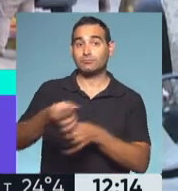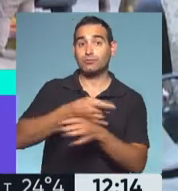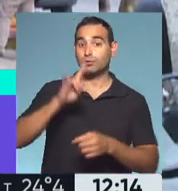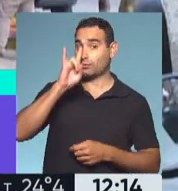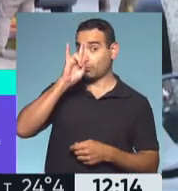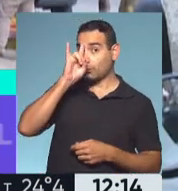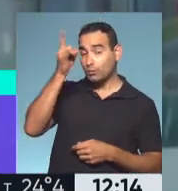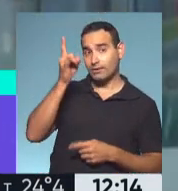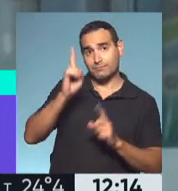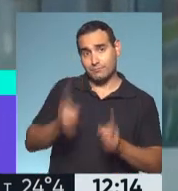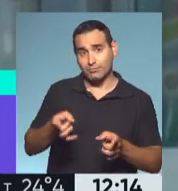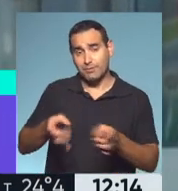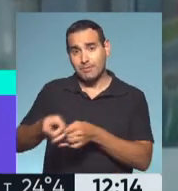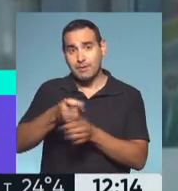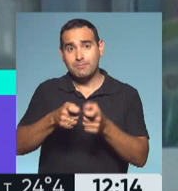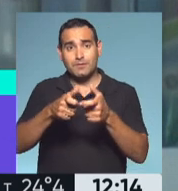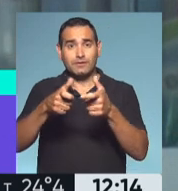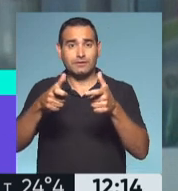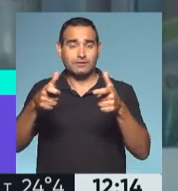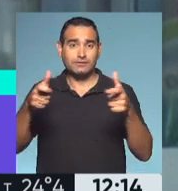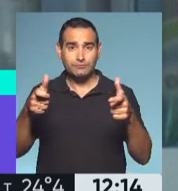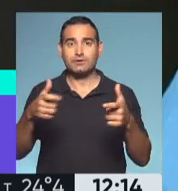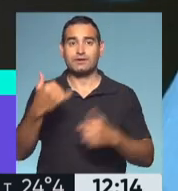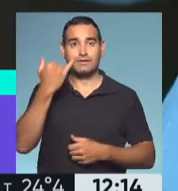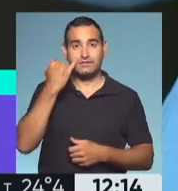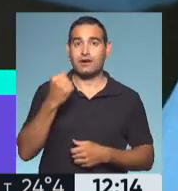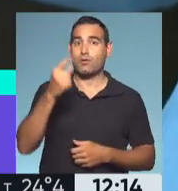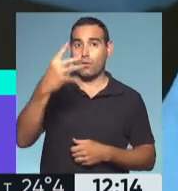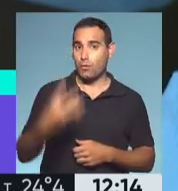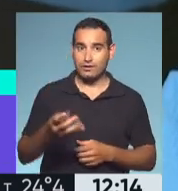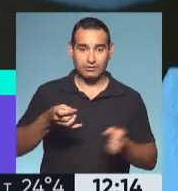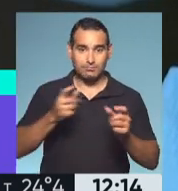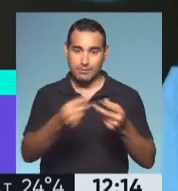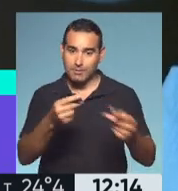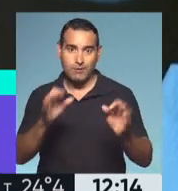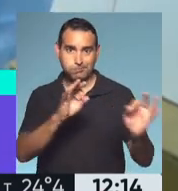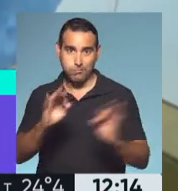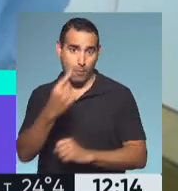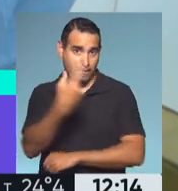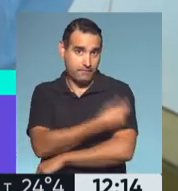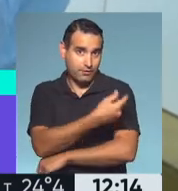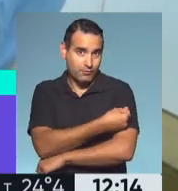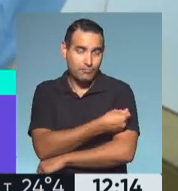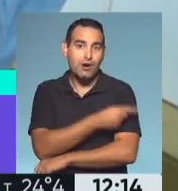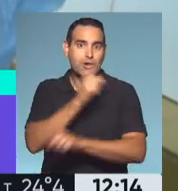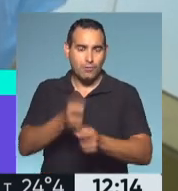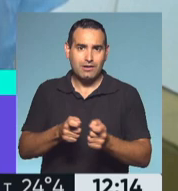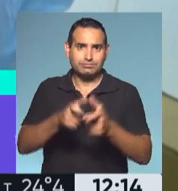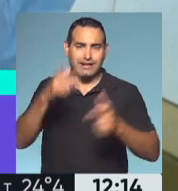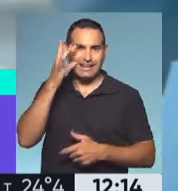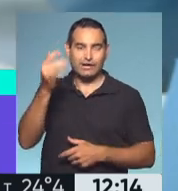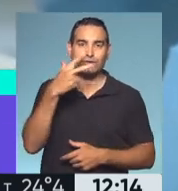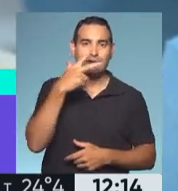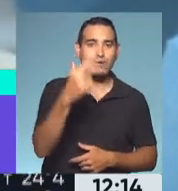Uruguay no es la excepción. A pesar de contar con un cuarto de la población inmunizada con al menos una dosis, alcanzó el récord